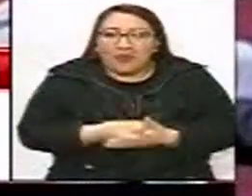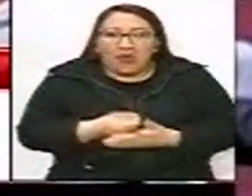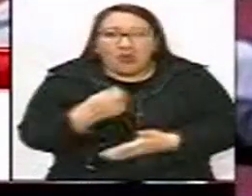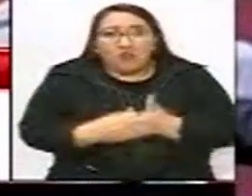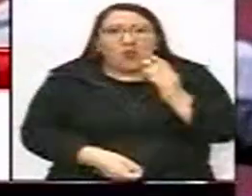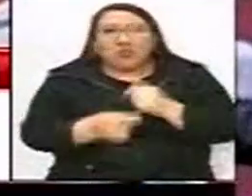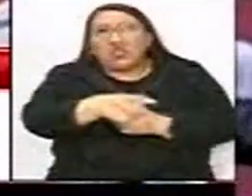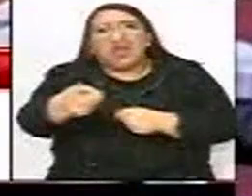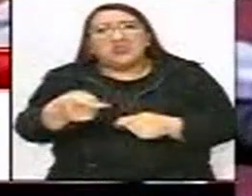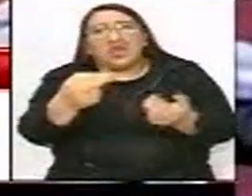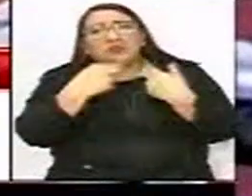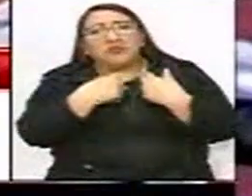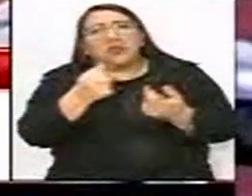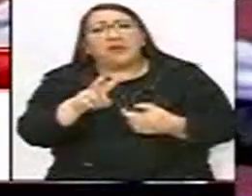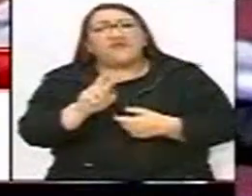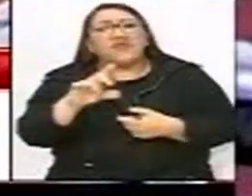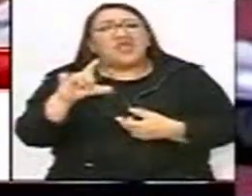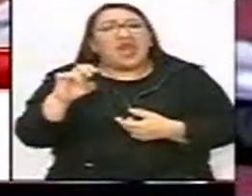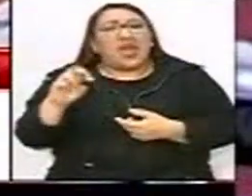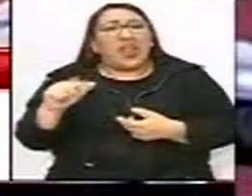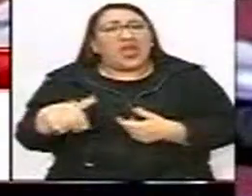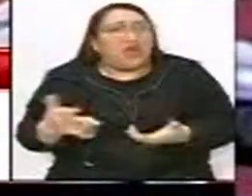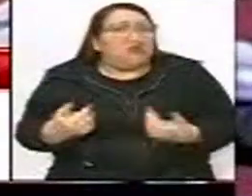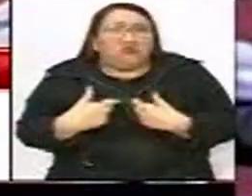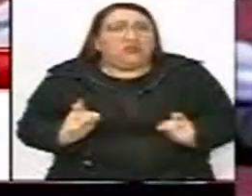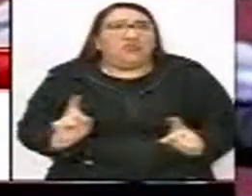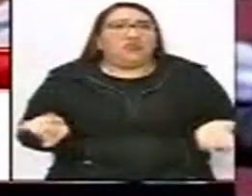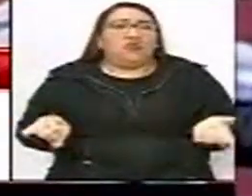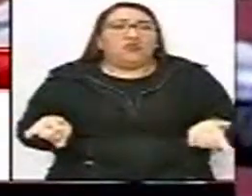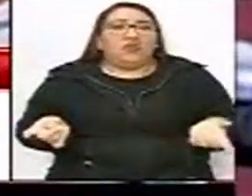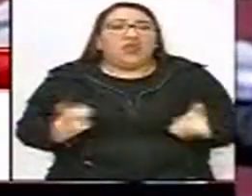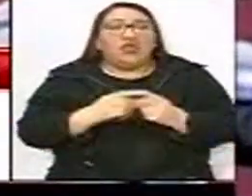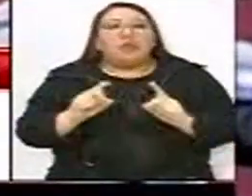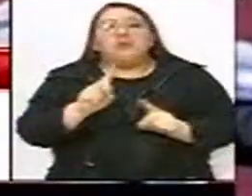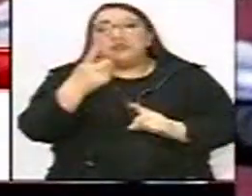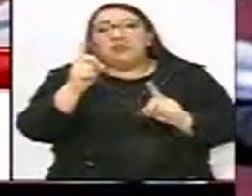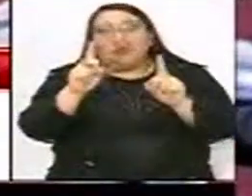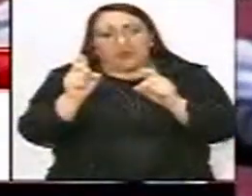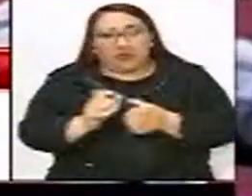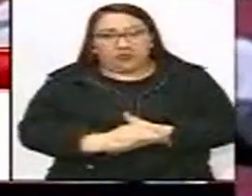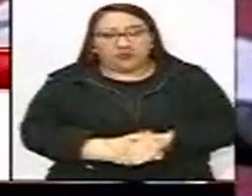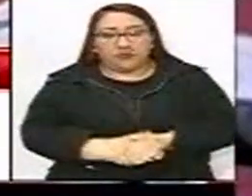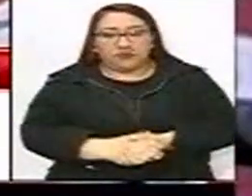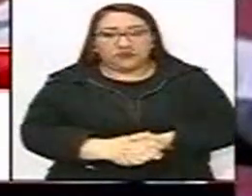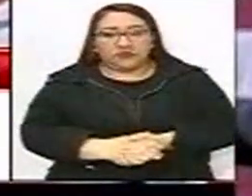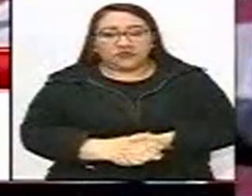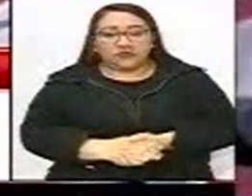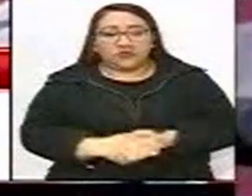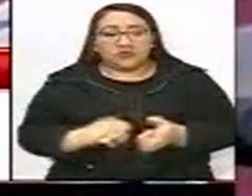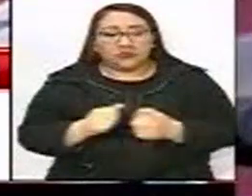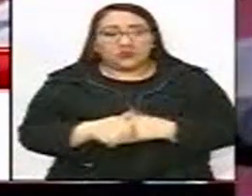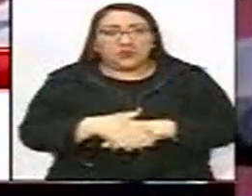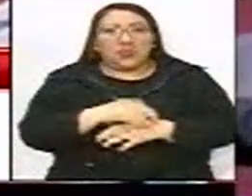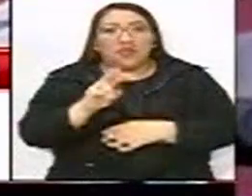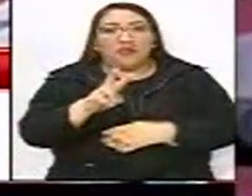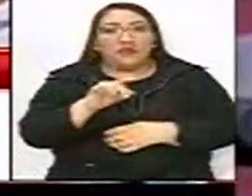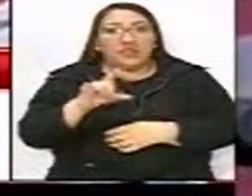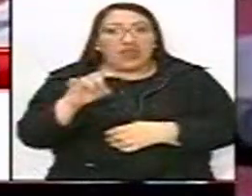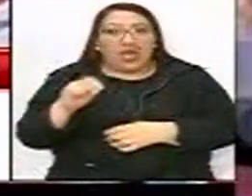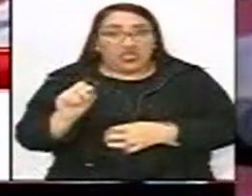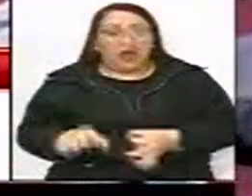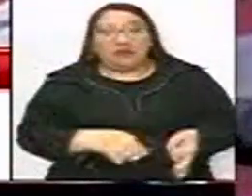la primera pregunta tiene que ver de la gestión de la señora Villarán. Han pasado varios años. ¿Qué ha hecho